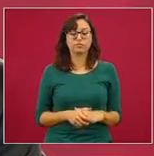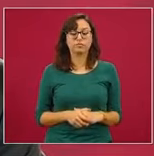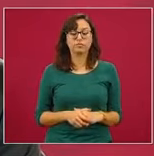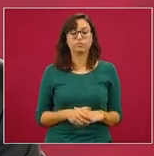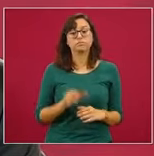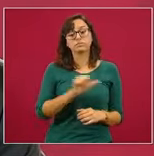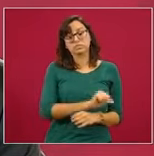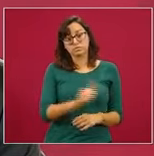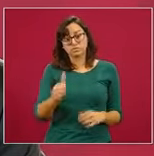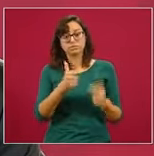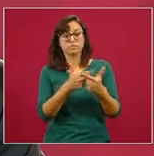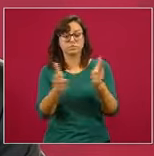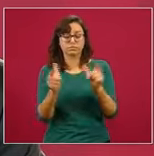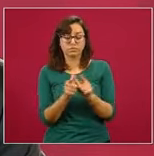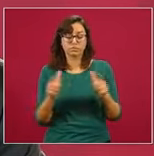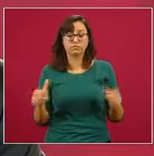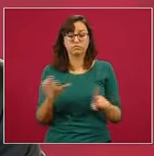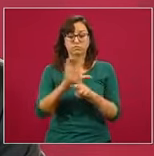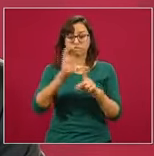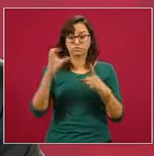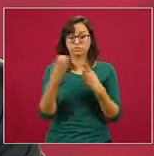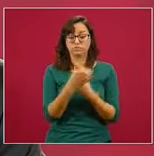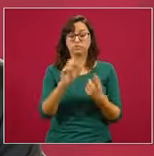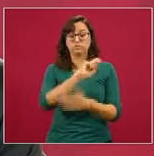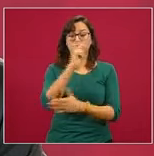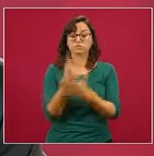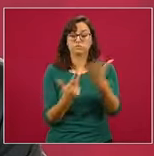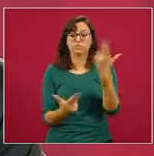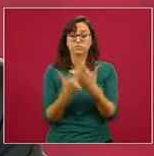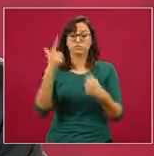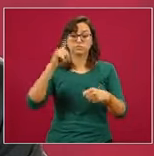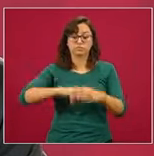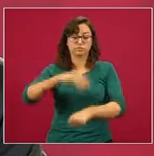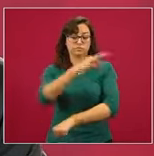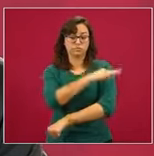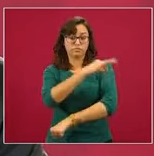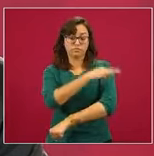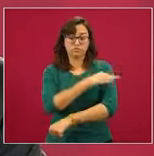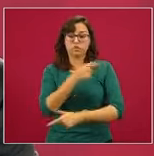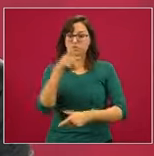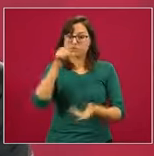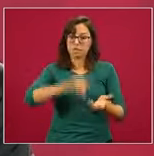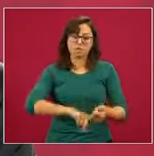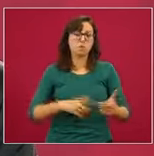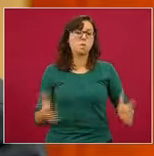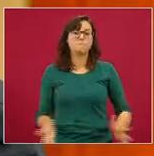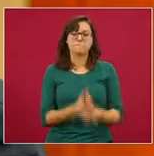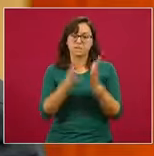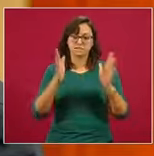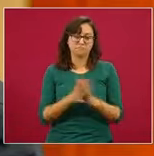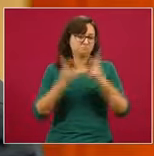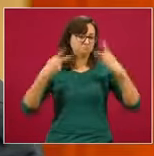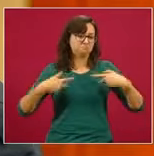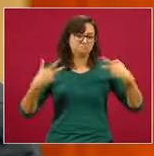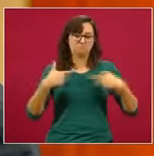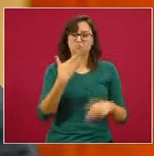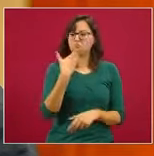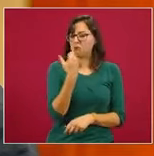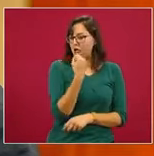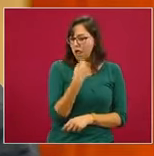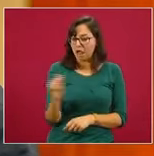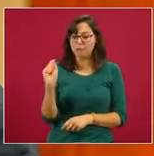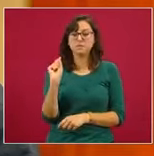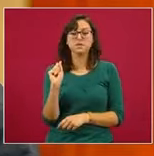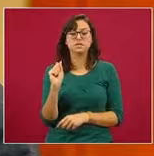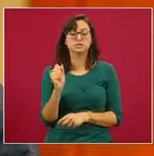grupo técnico asesor del Programa Nacional de Inmunizaciones. En este participan también personas expertas, no